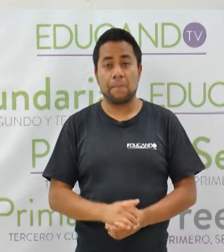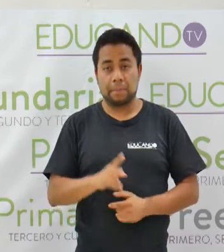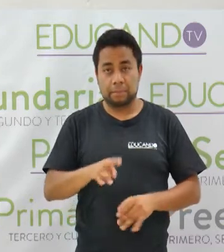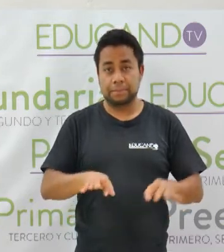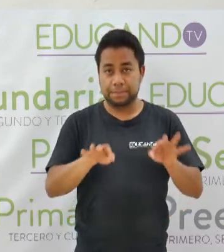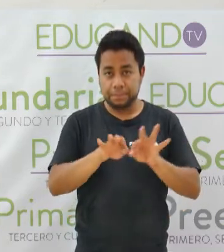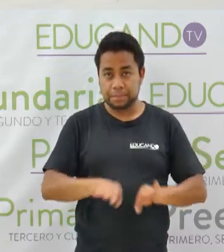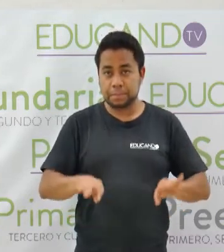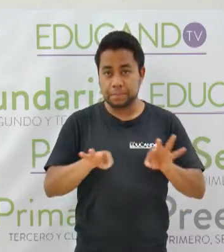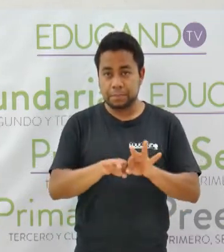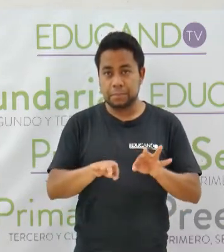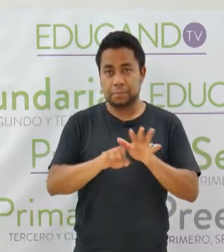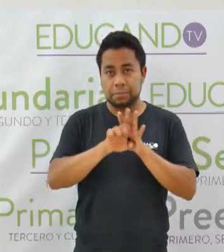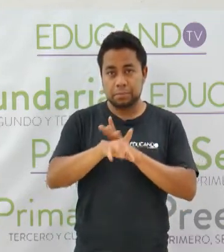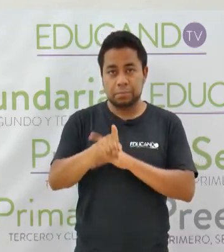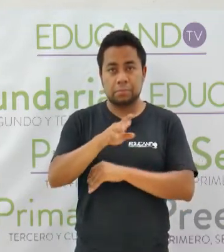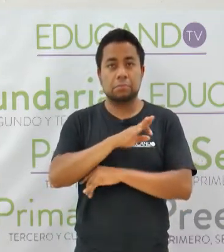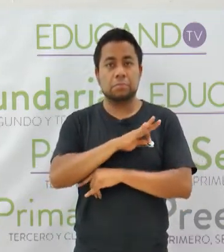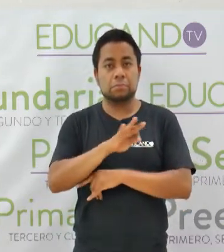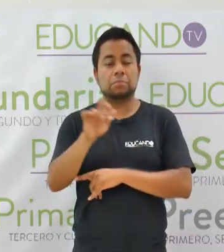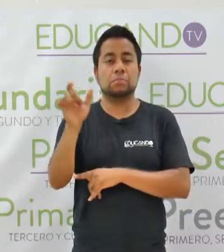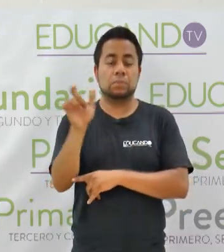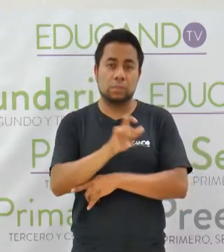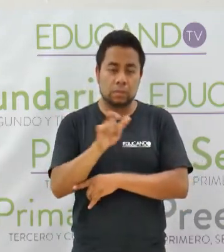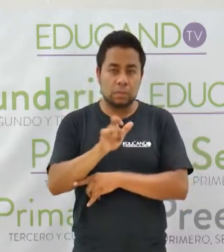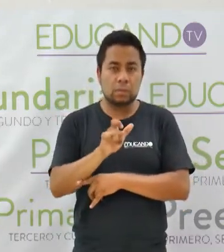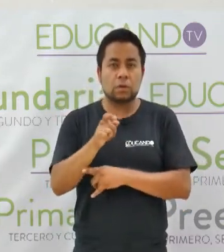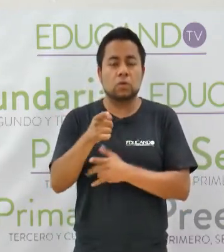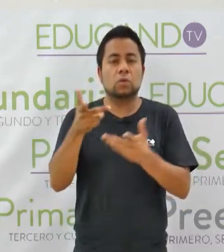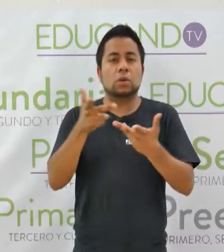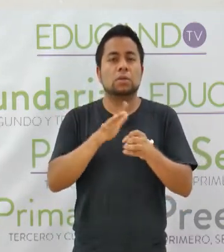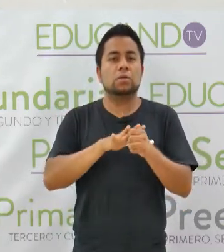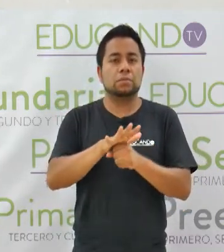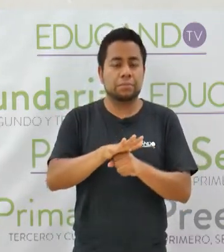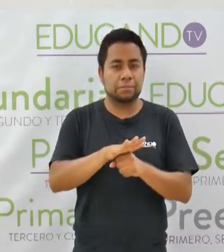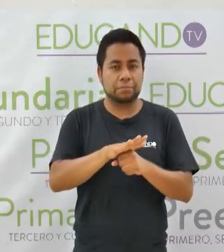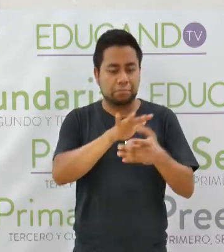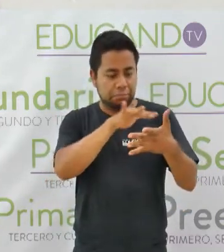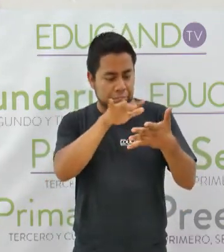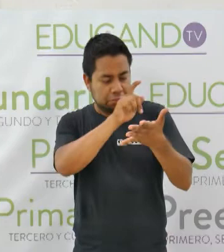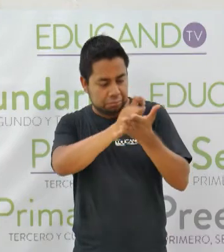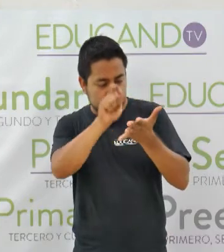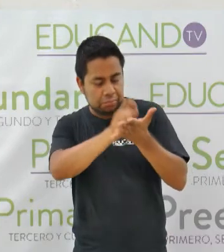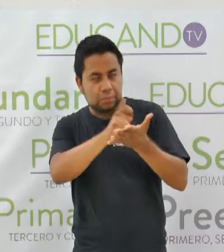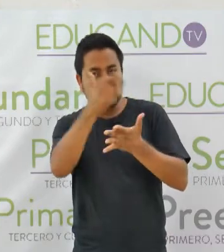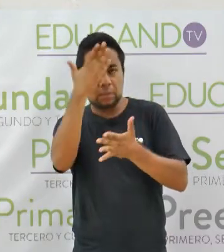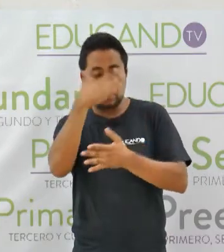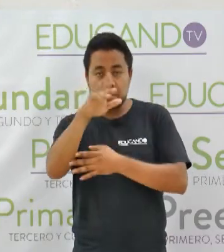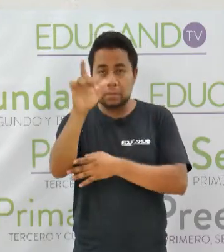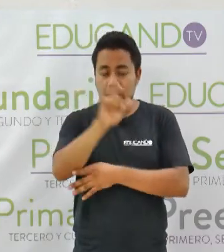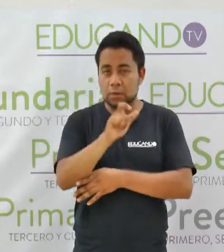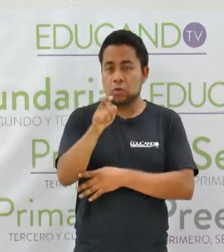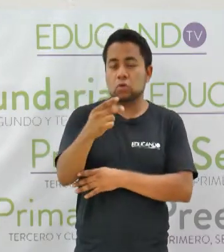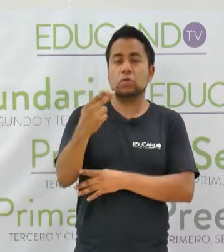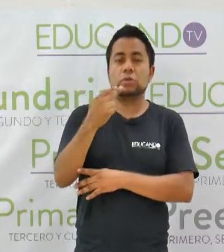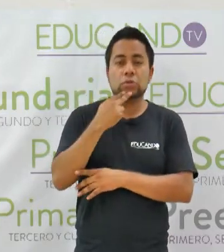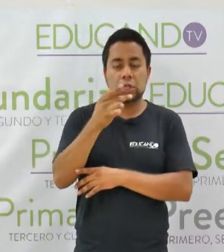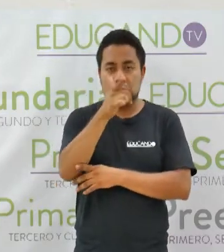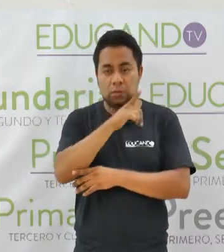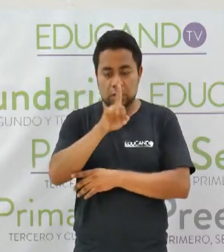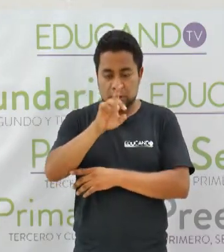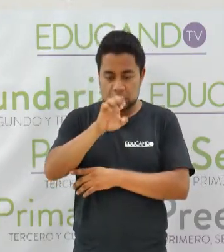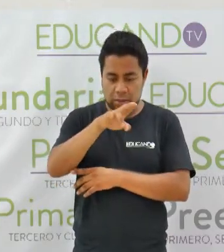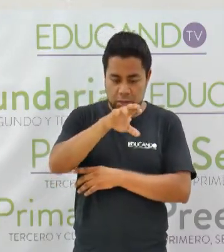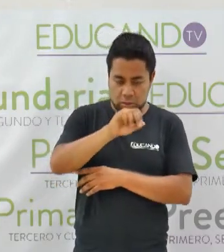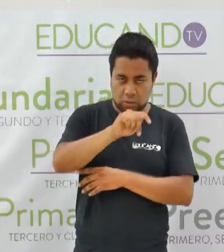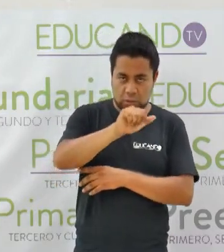Es importante que tú te permitas al momento de poder realizar el texto reconocer en qué momento estamos utilizando el